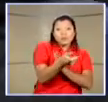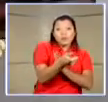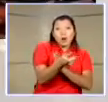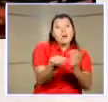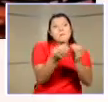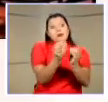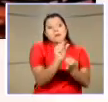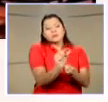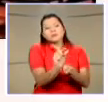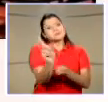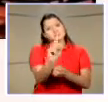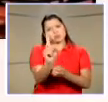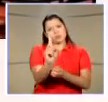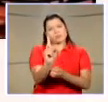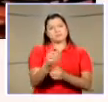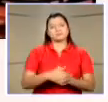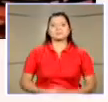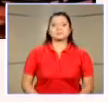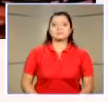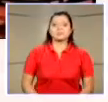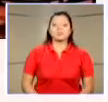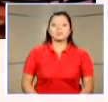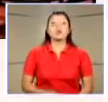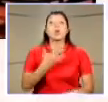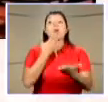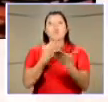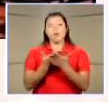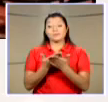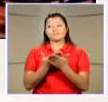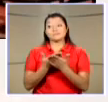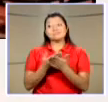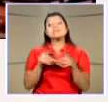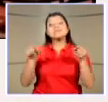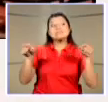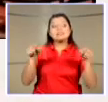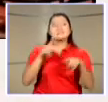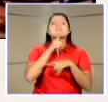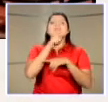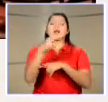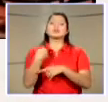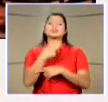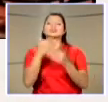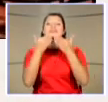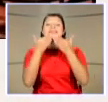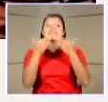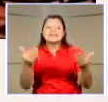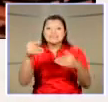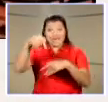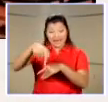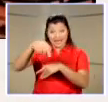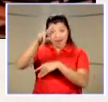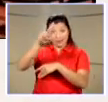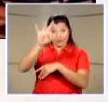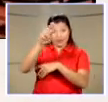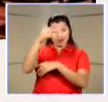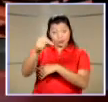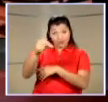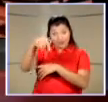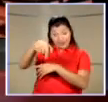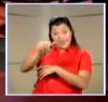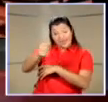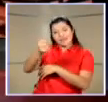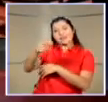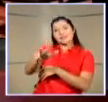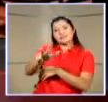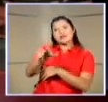con estos recortes irresponsables e irreflexivos. Bueno, señores, de verdad que nosotros les agradecemos aquí en RTN Noticias y en Canal 13,